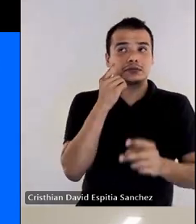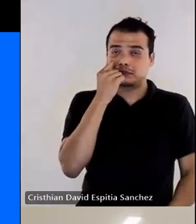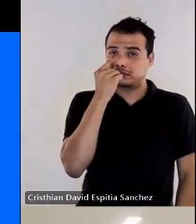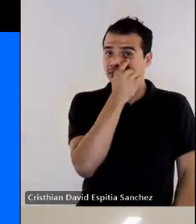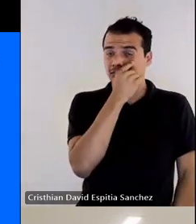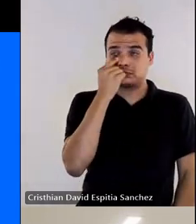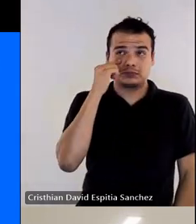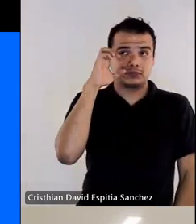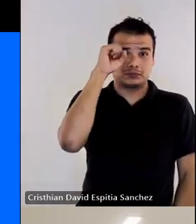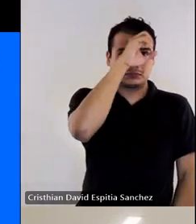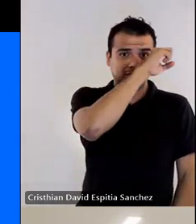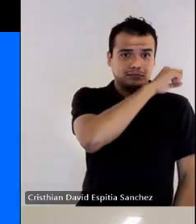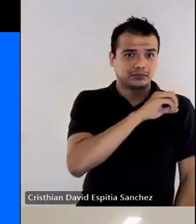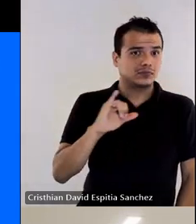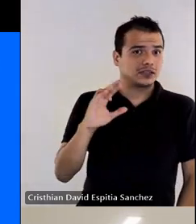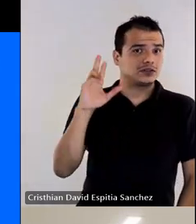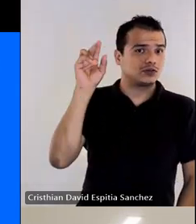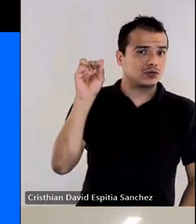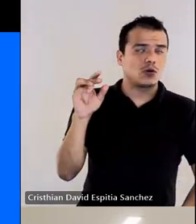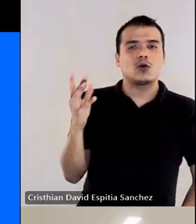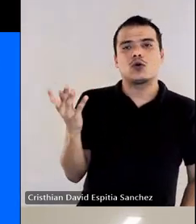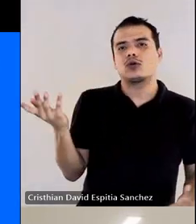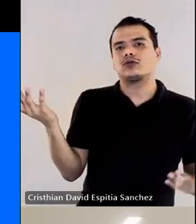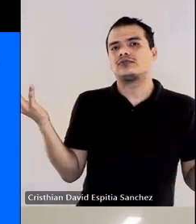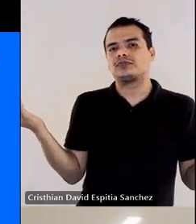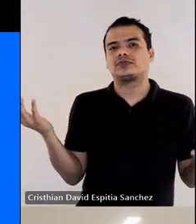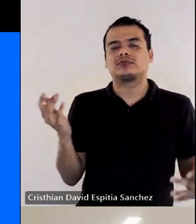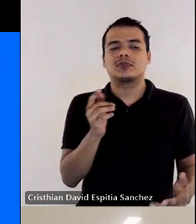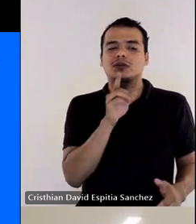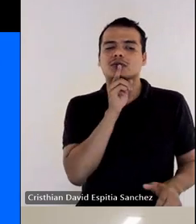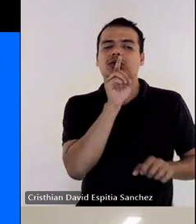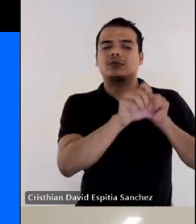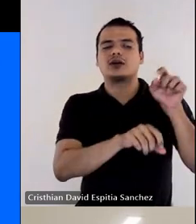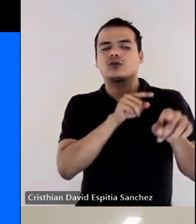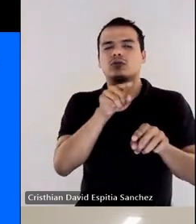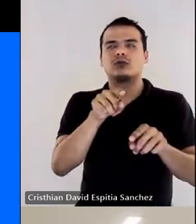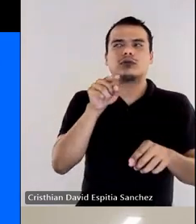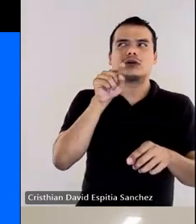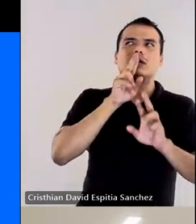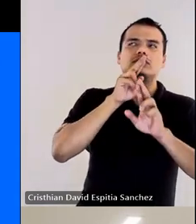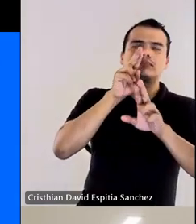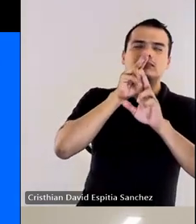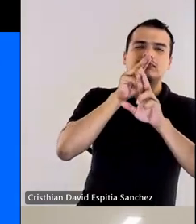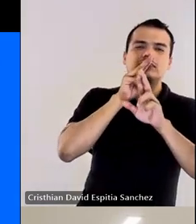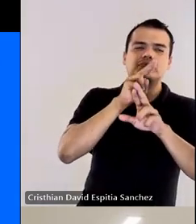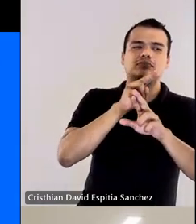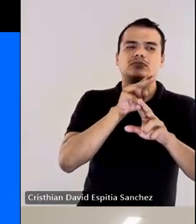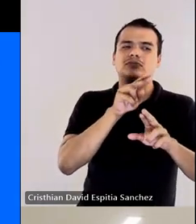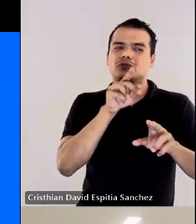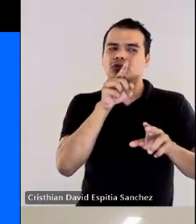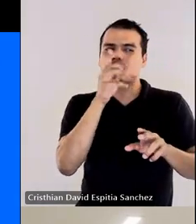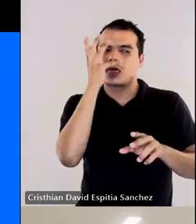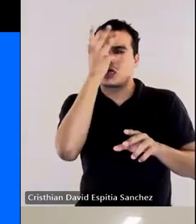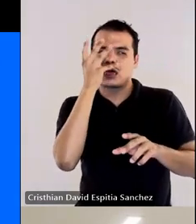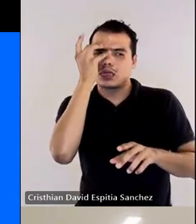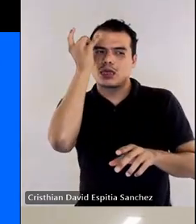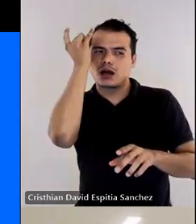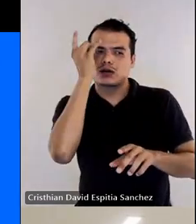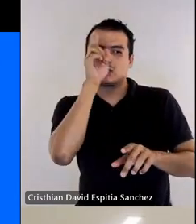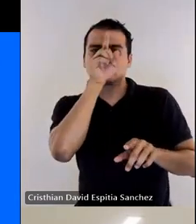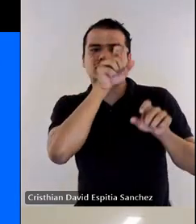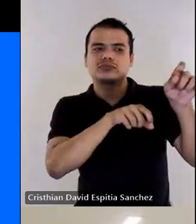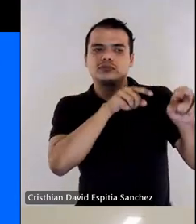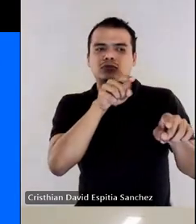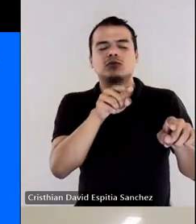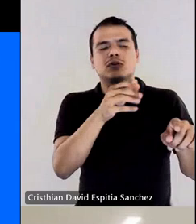mediante la revisión de respuestas, preguntas que yo le esté haciendo, si está orientado, desorientado, si